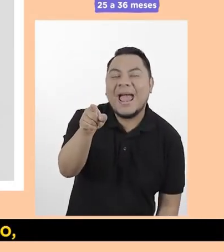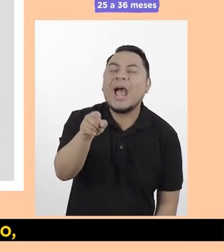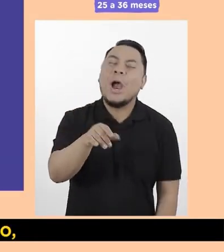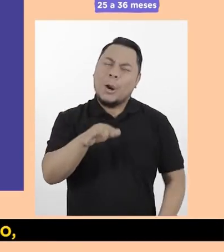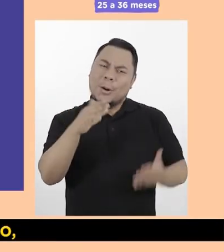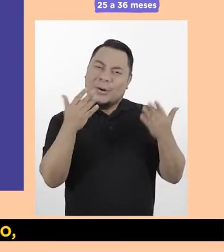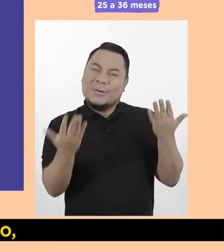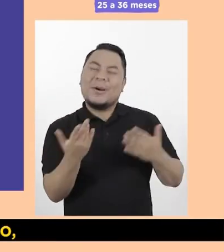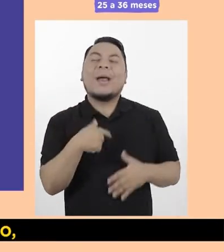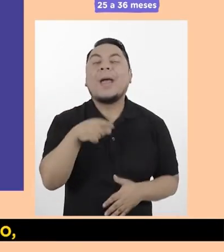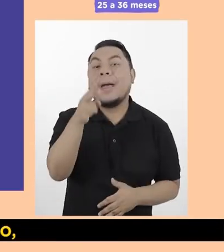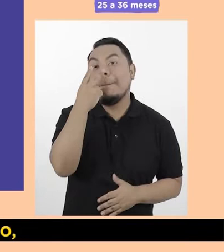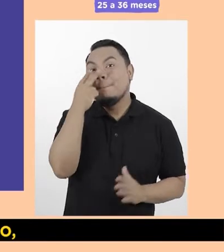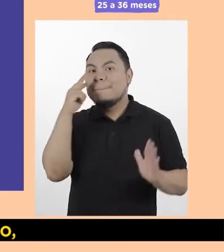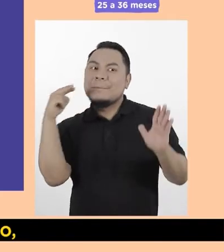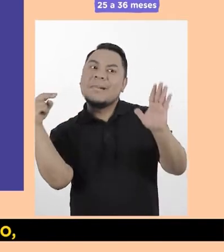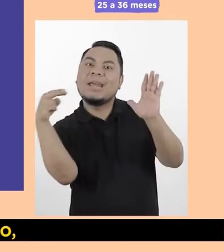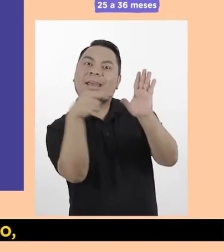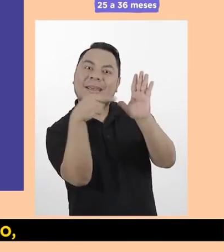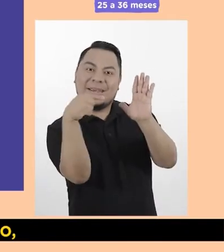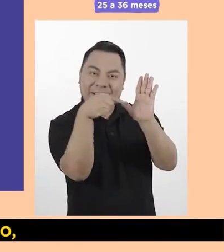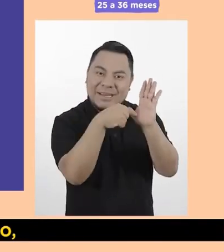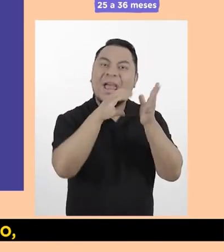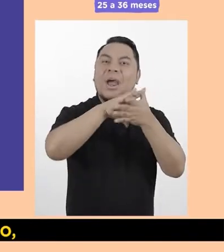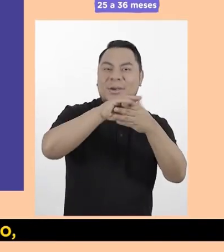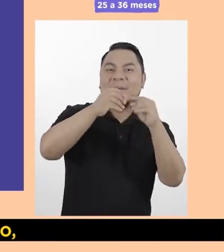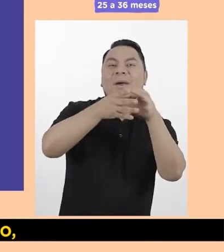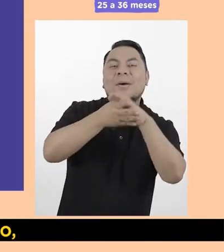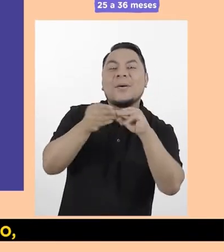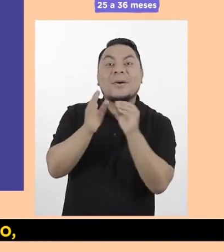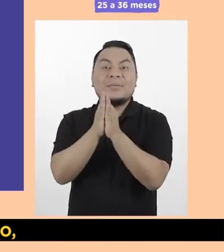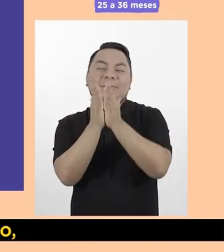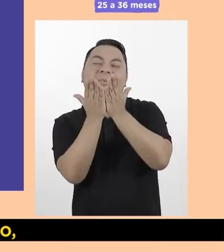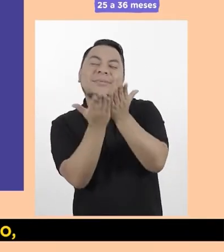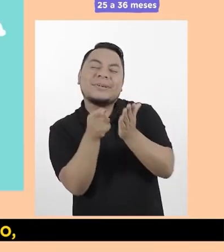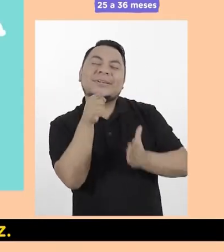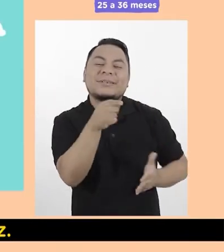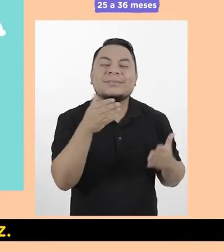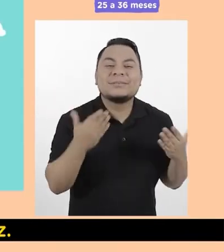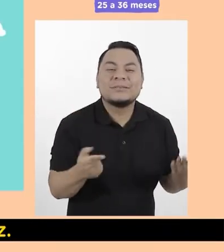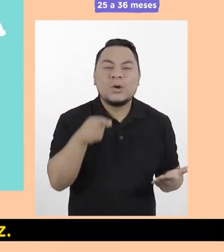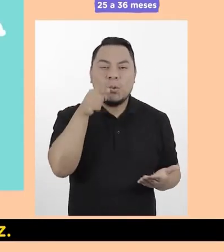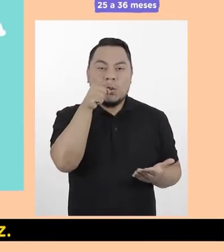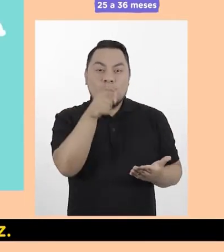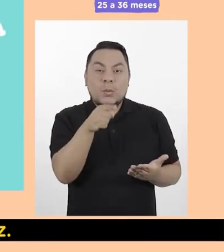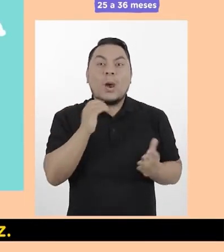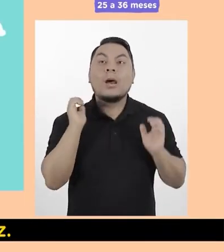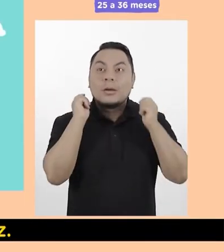Mira, mira, mira en este cuento la